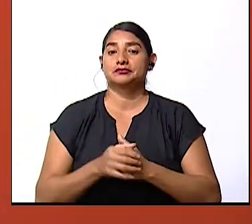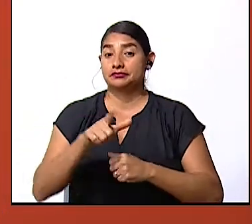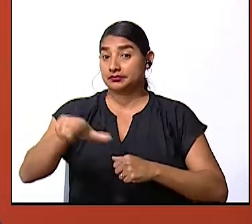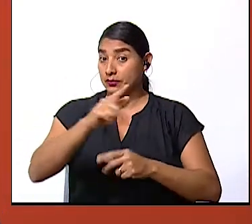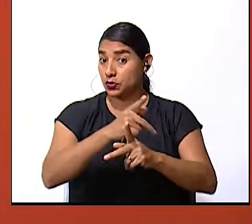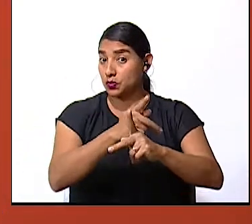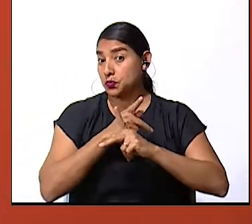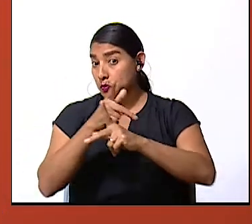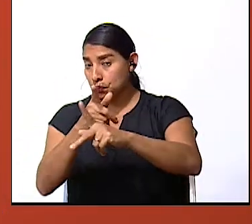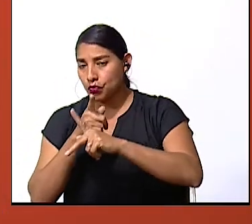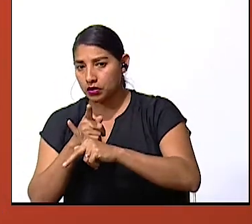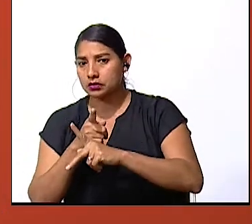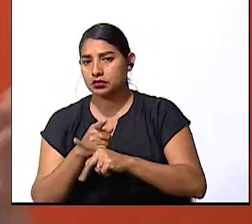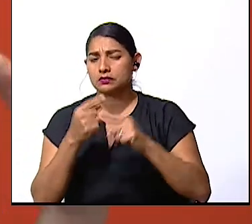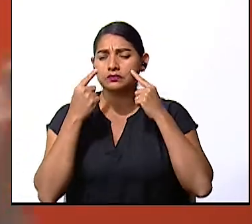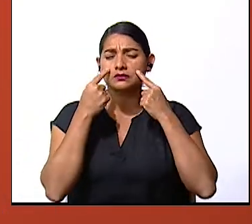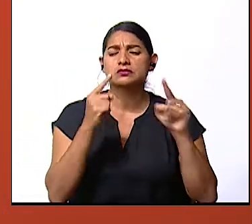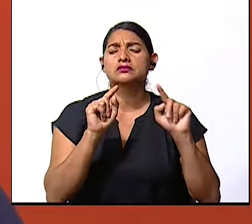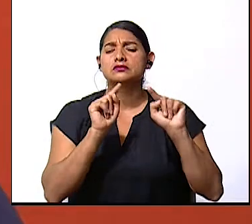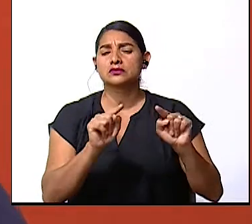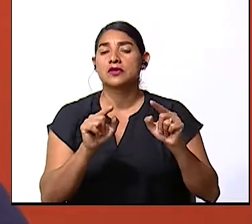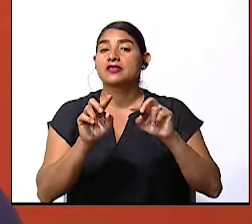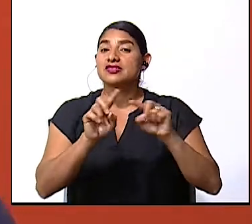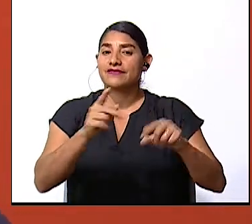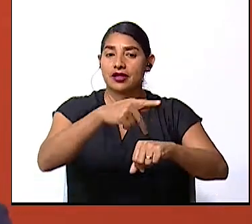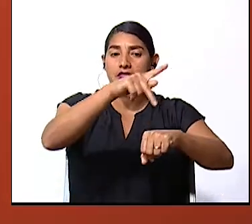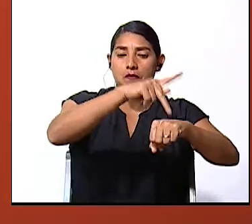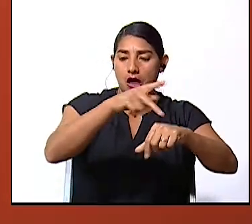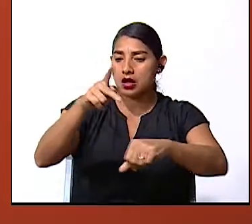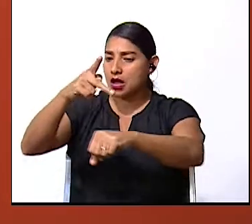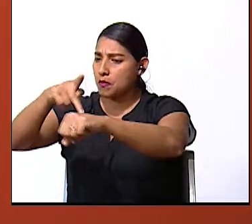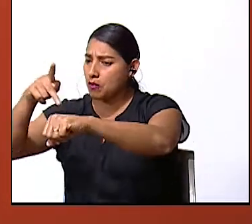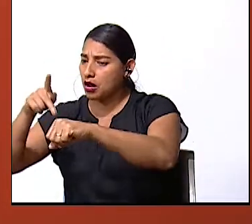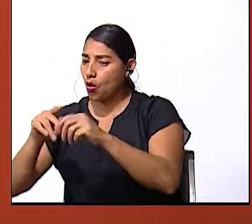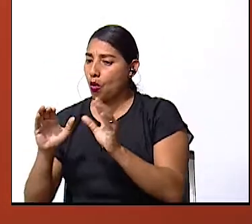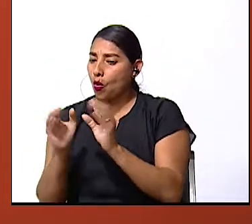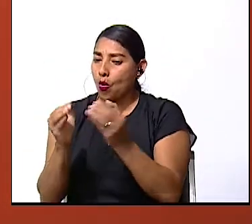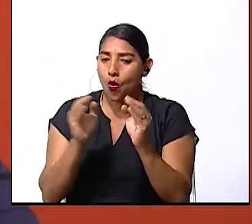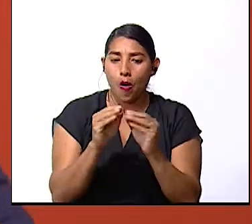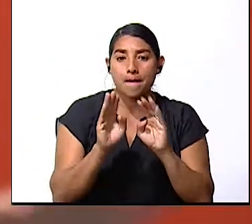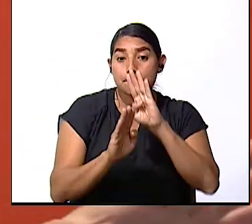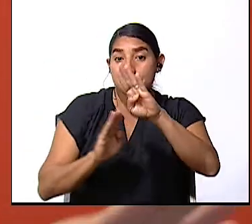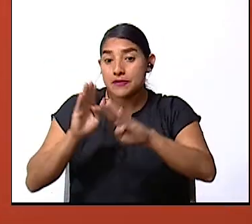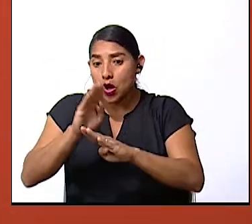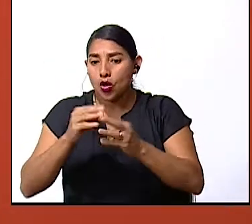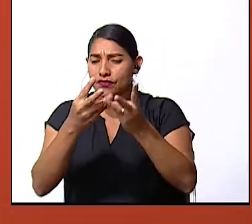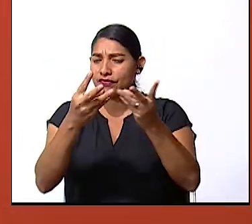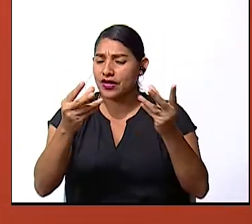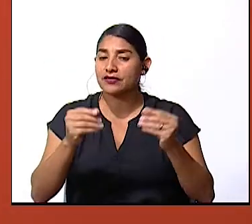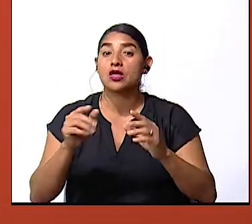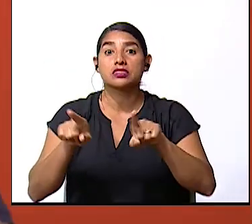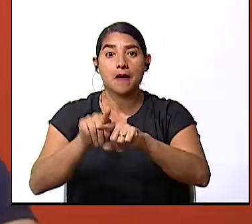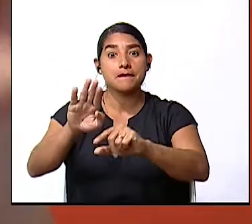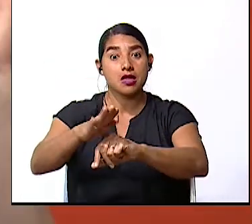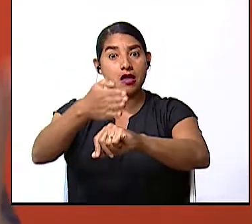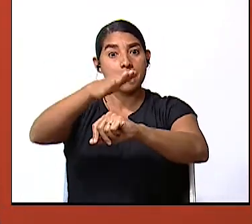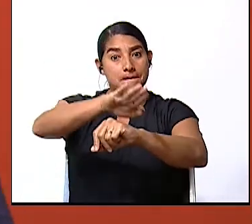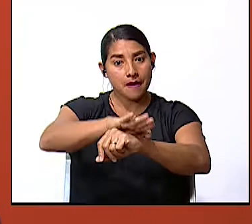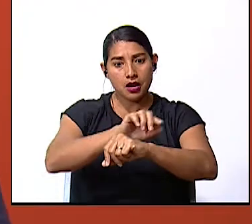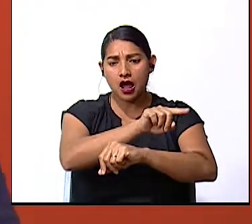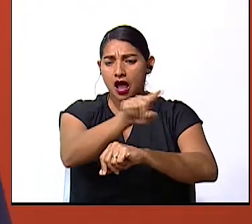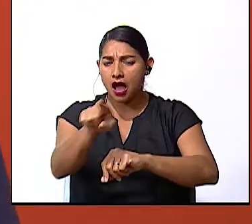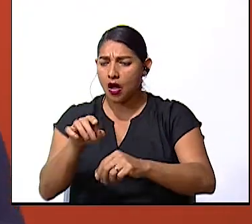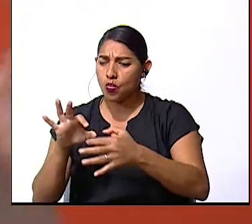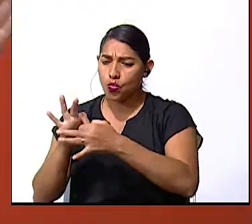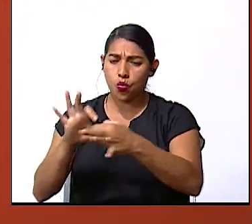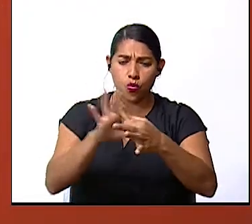áreas protegidas están constituidas por un conjunto de parques nacionales o reservas biológicas, terrestres y marinas, cuya